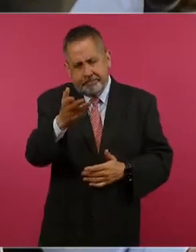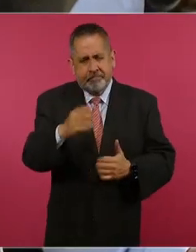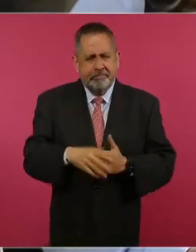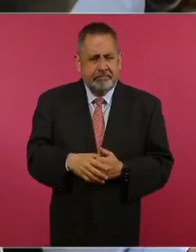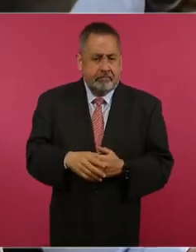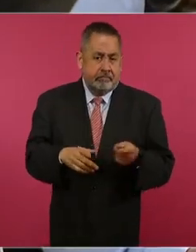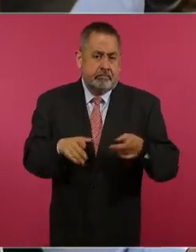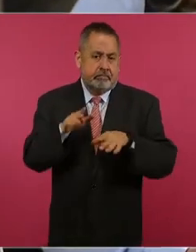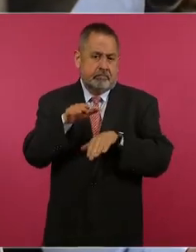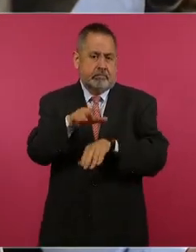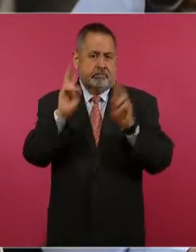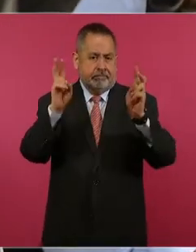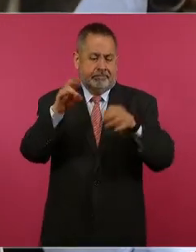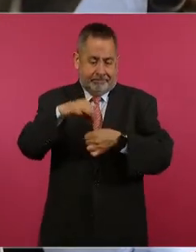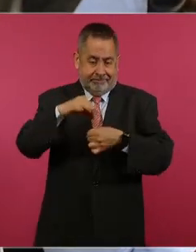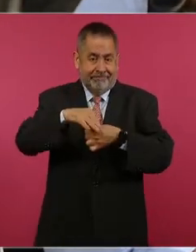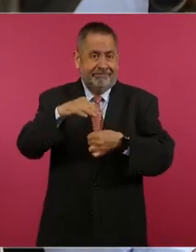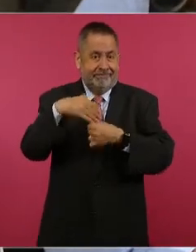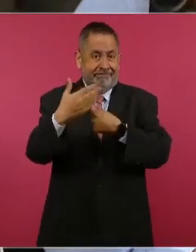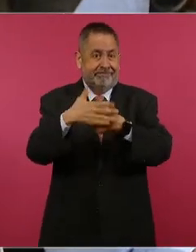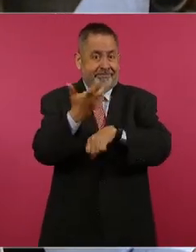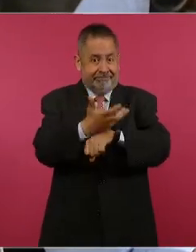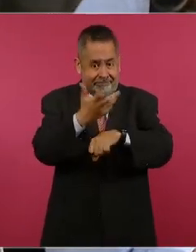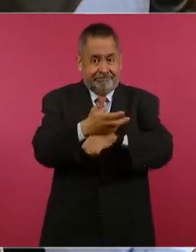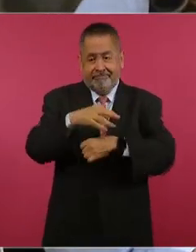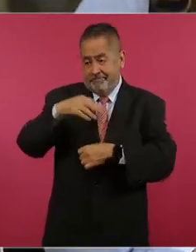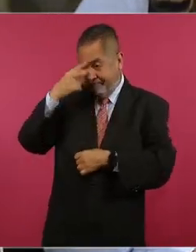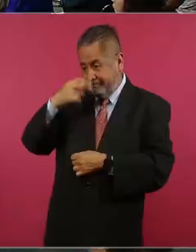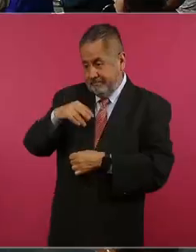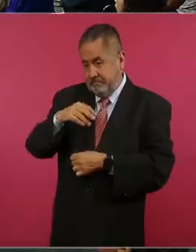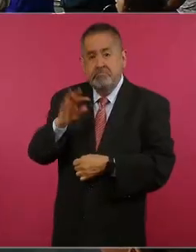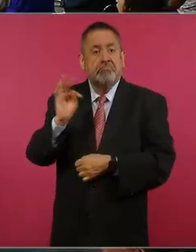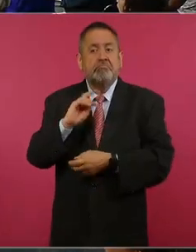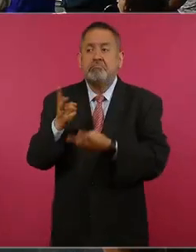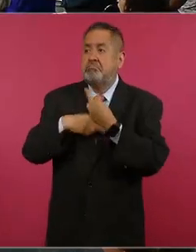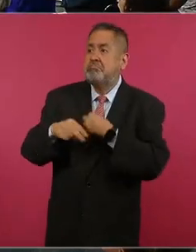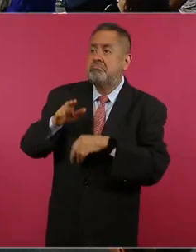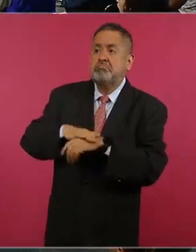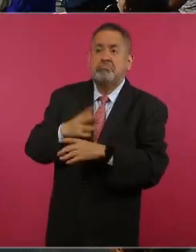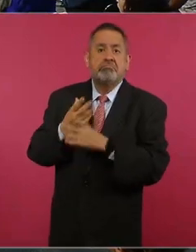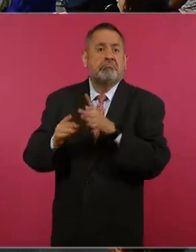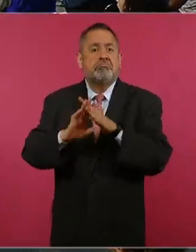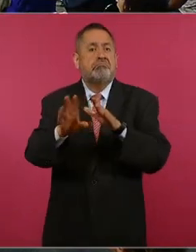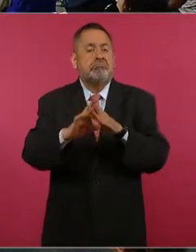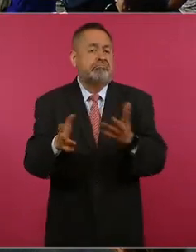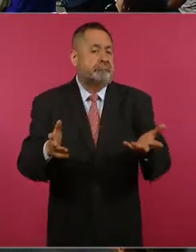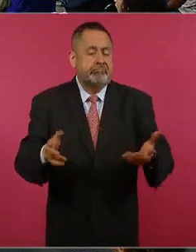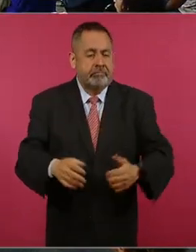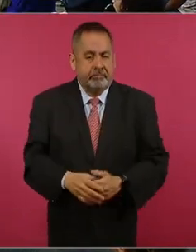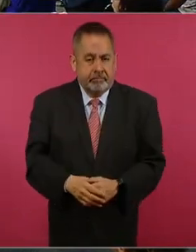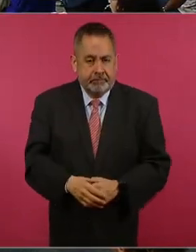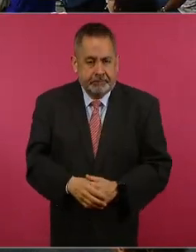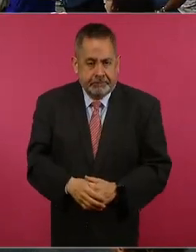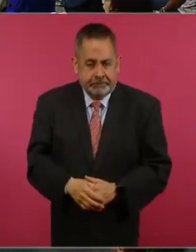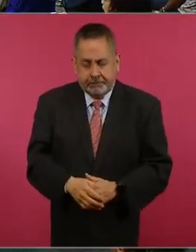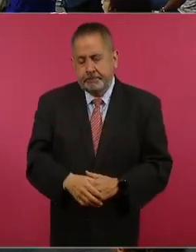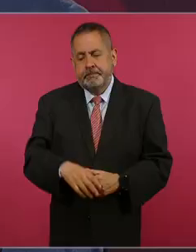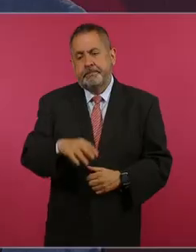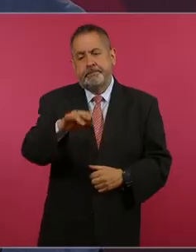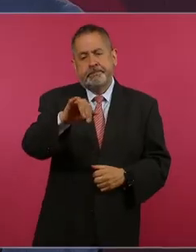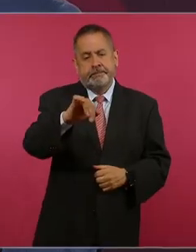son temas electorales en ambos países, puede crecer más la migración por la frontera. Sí, ahora, por lo mismo,